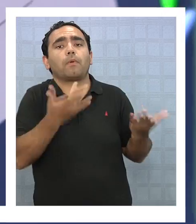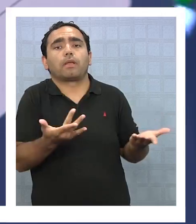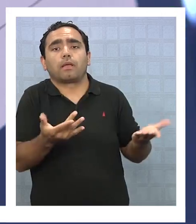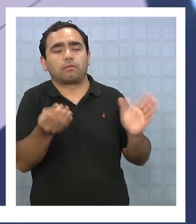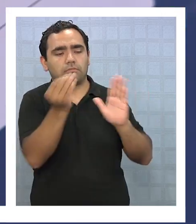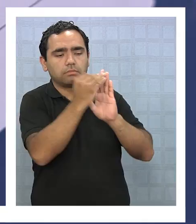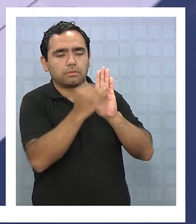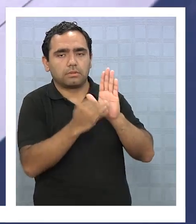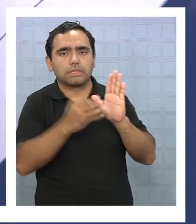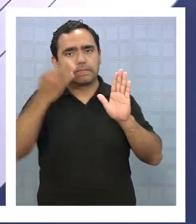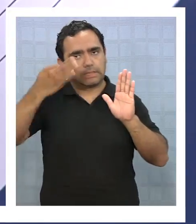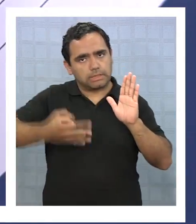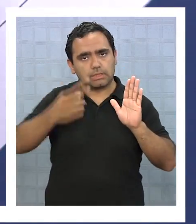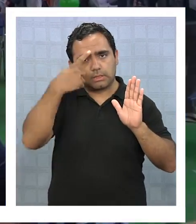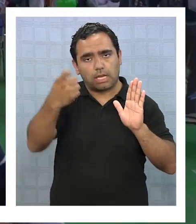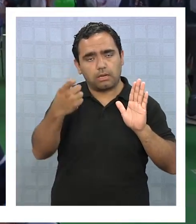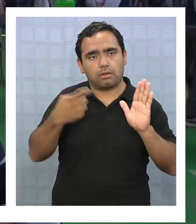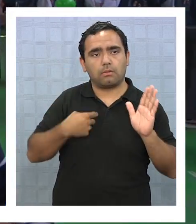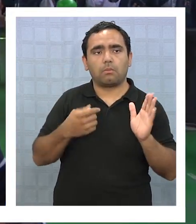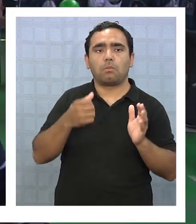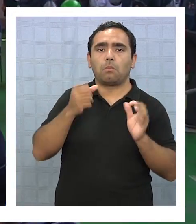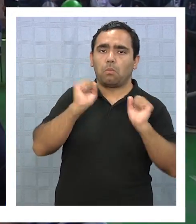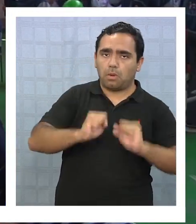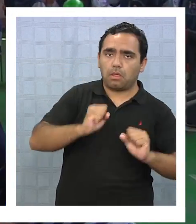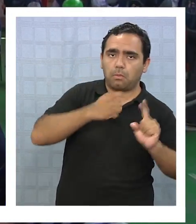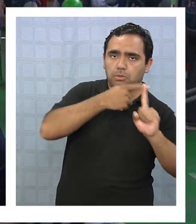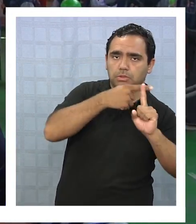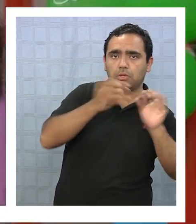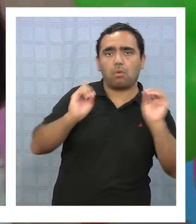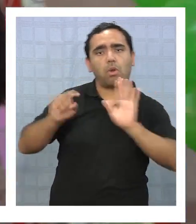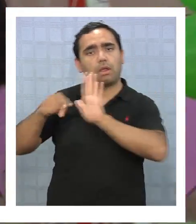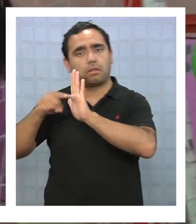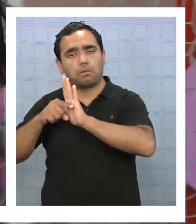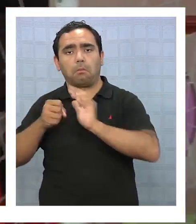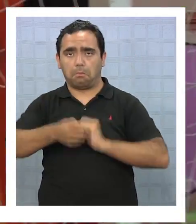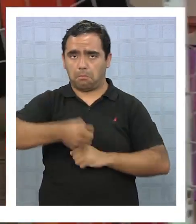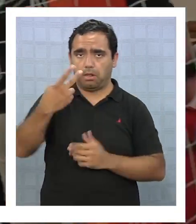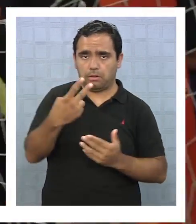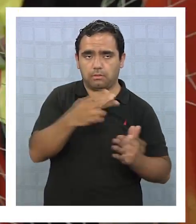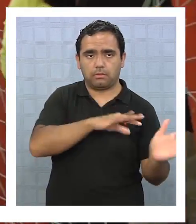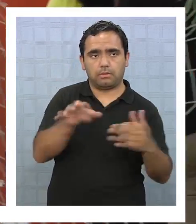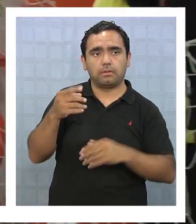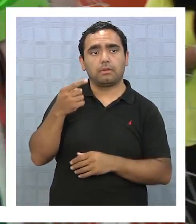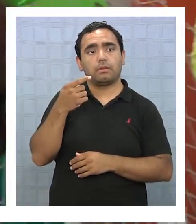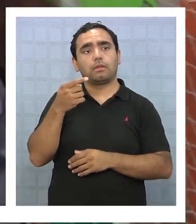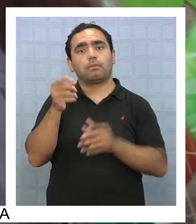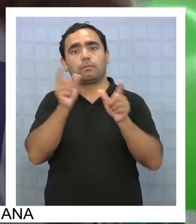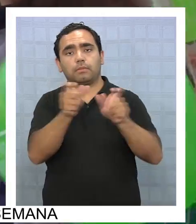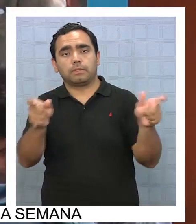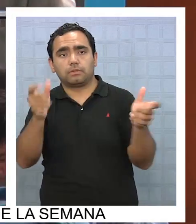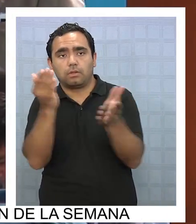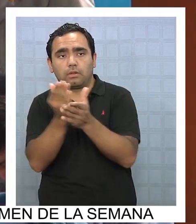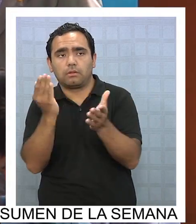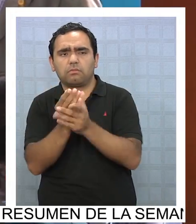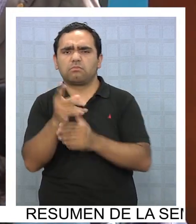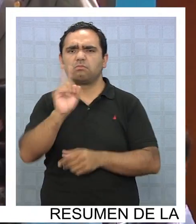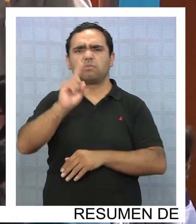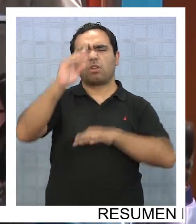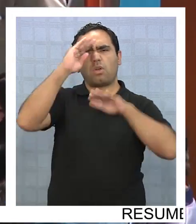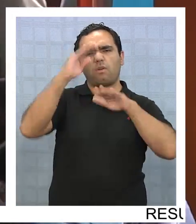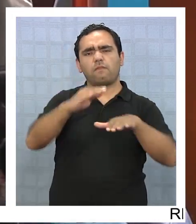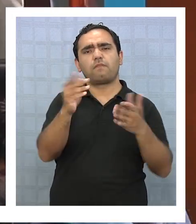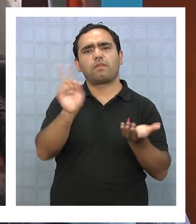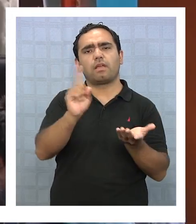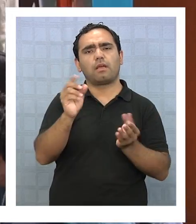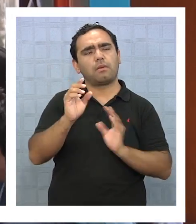en serio. Su opinión puede ser buena, puede ser mala, las dos son igual de válidas. Aunque eso sí, entre los estudiantes no están muy confiados de este